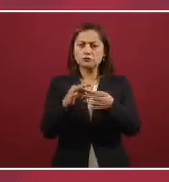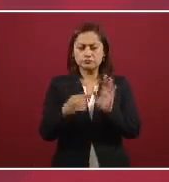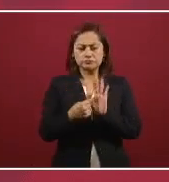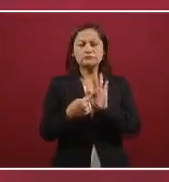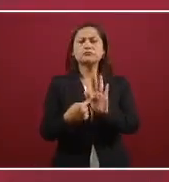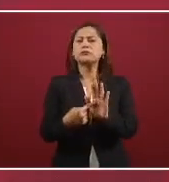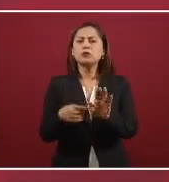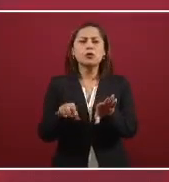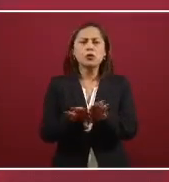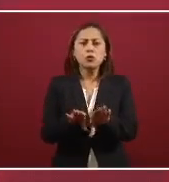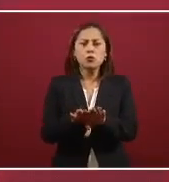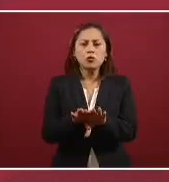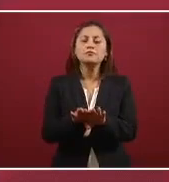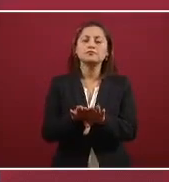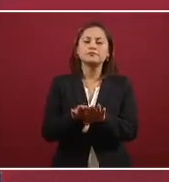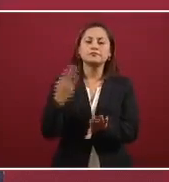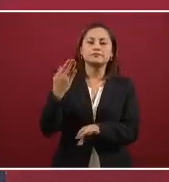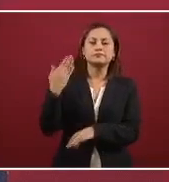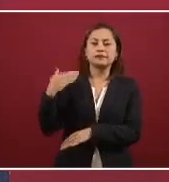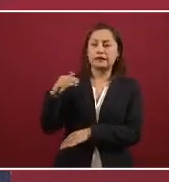INEGI